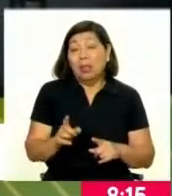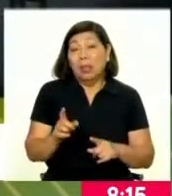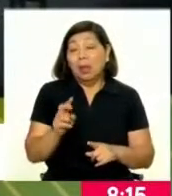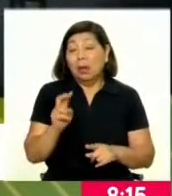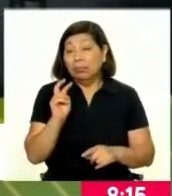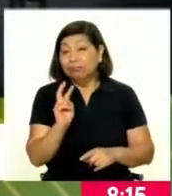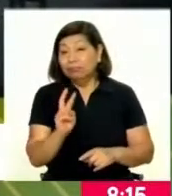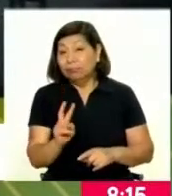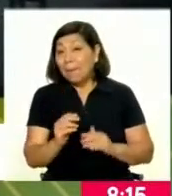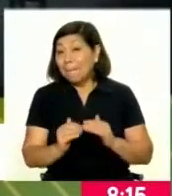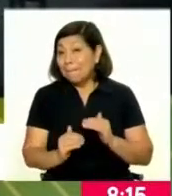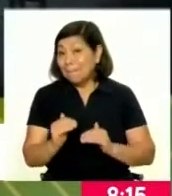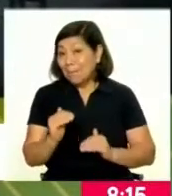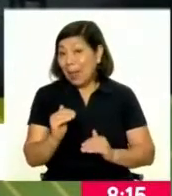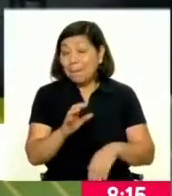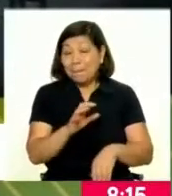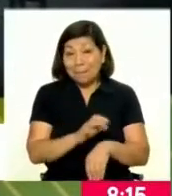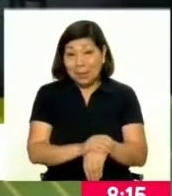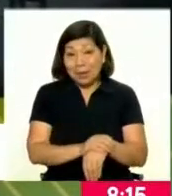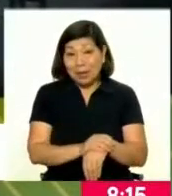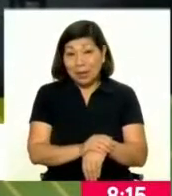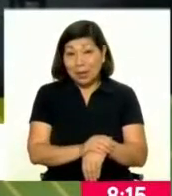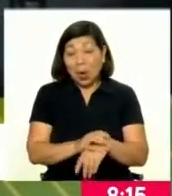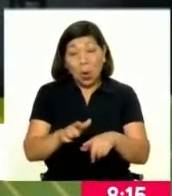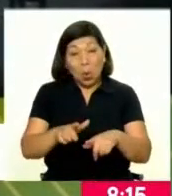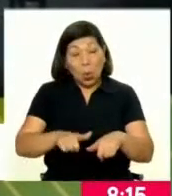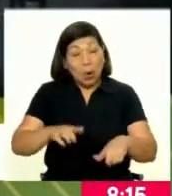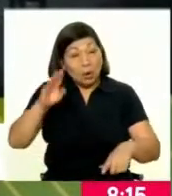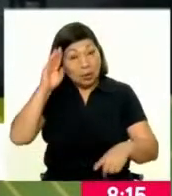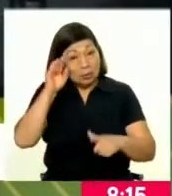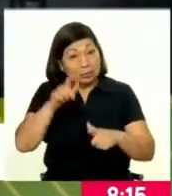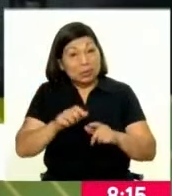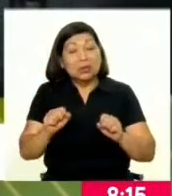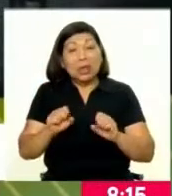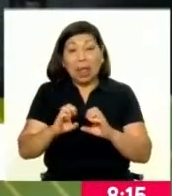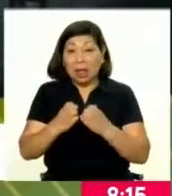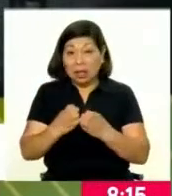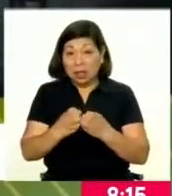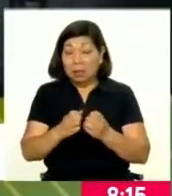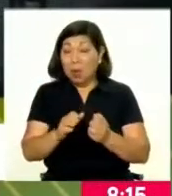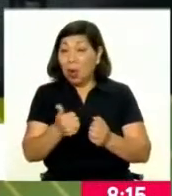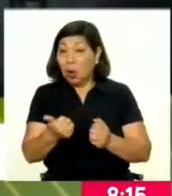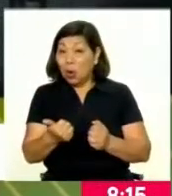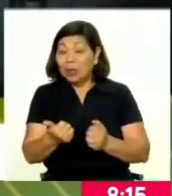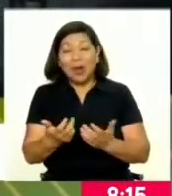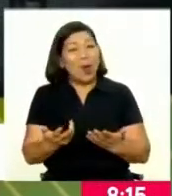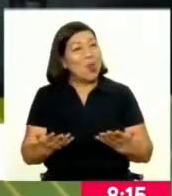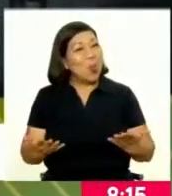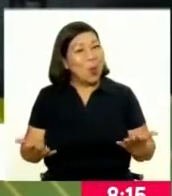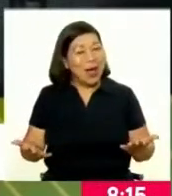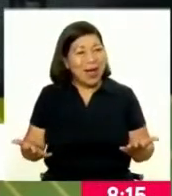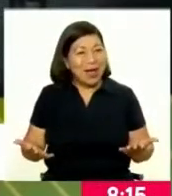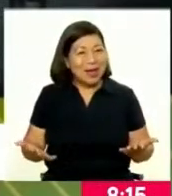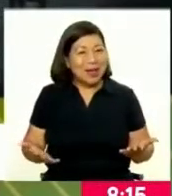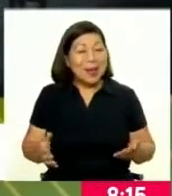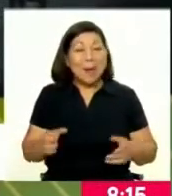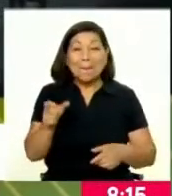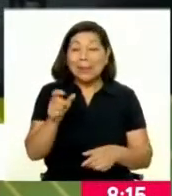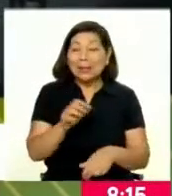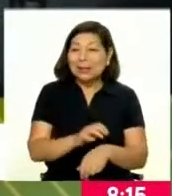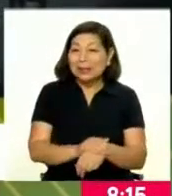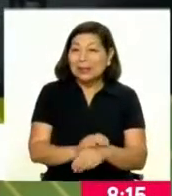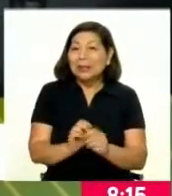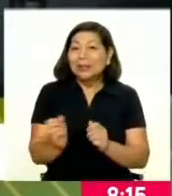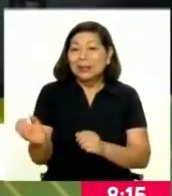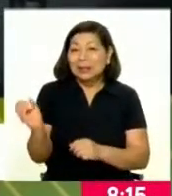detectado una mayor cantidad de detenidos en determinadas comisarías, ¿no? El equipo que ha estado en otras donde no ha habido de repente tantos detenidos, ¿no?